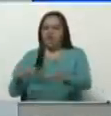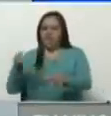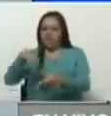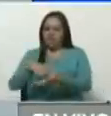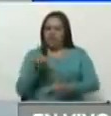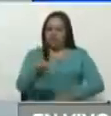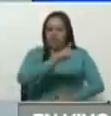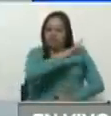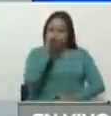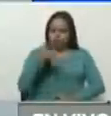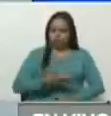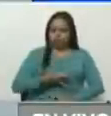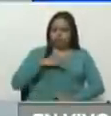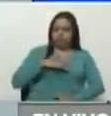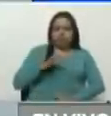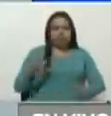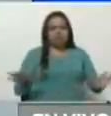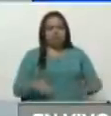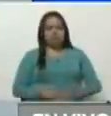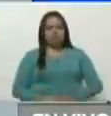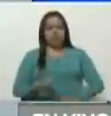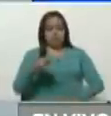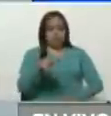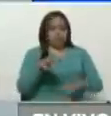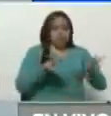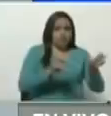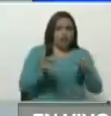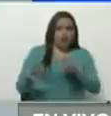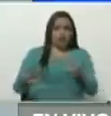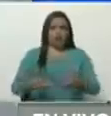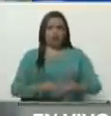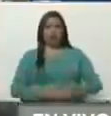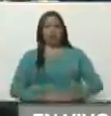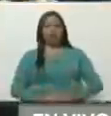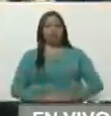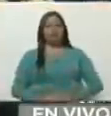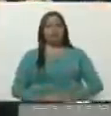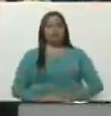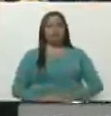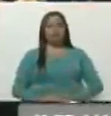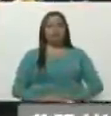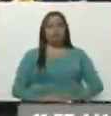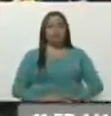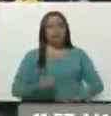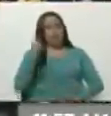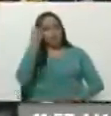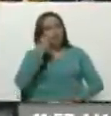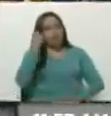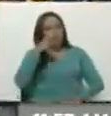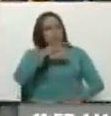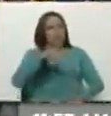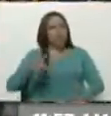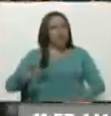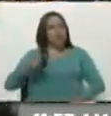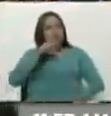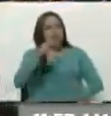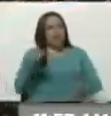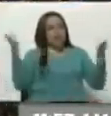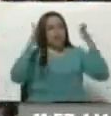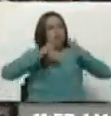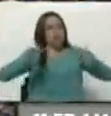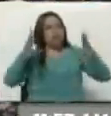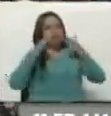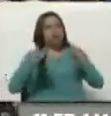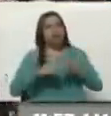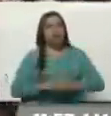Venezuela. A mí me extrañaría muchísimo, pero cosas extrañas. Yo creo que serían personas un poco mal orientadas,